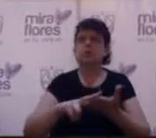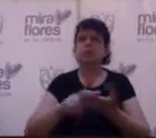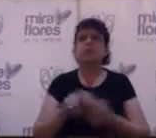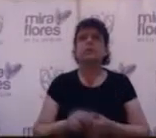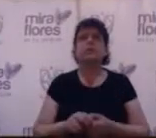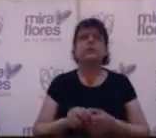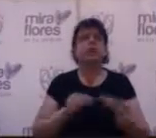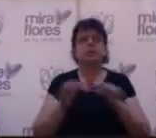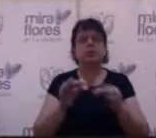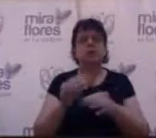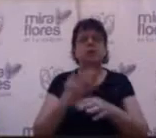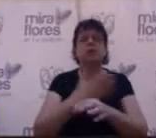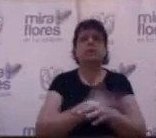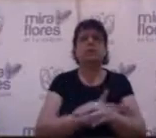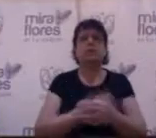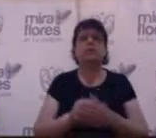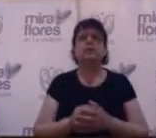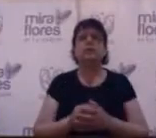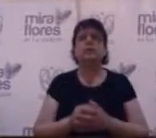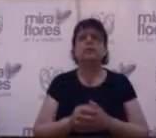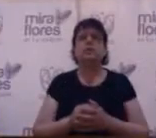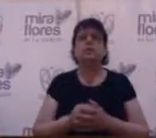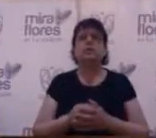mismo. Ofrezco el uso de la palabra.